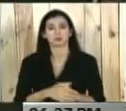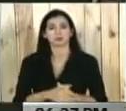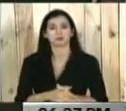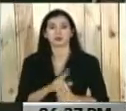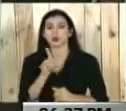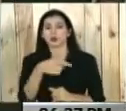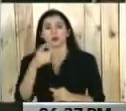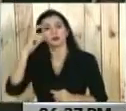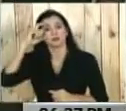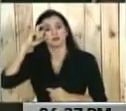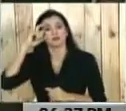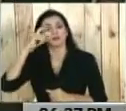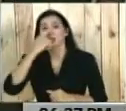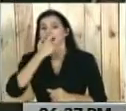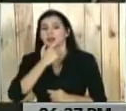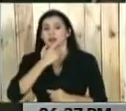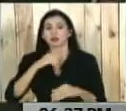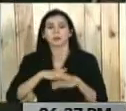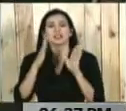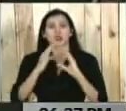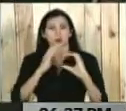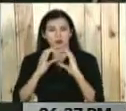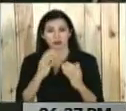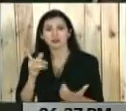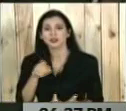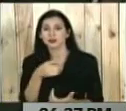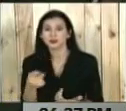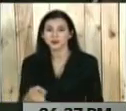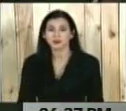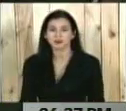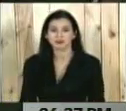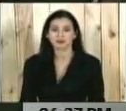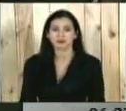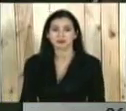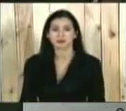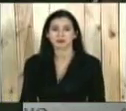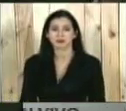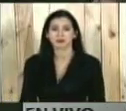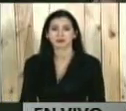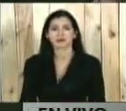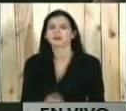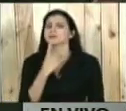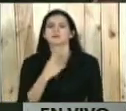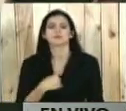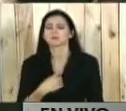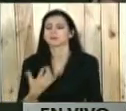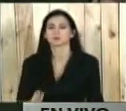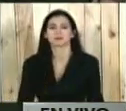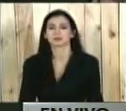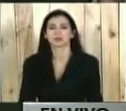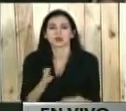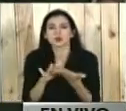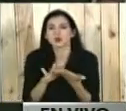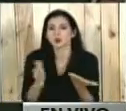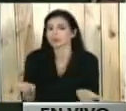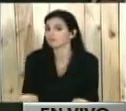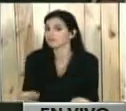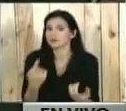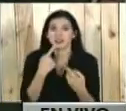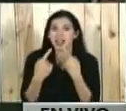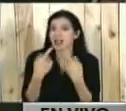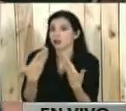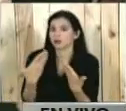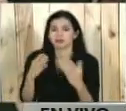Ernesto, compañero Ernesto Villegas, dígame usted la alternativa al diálogo.